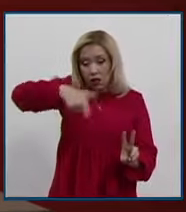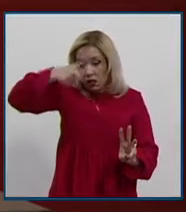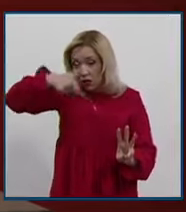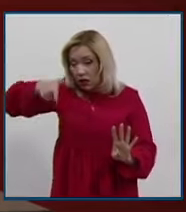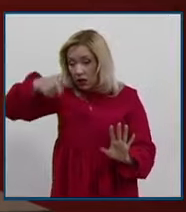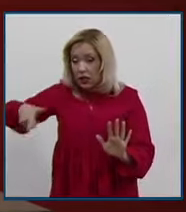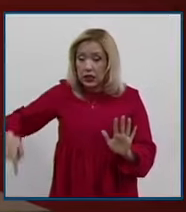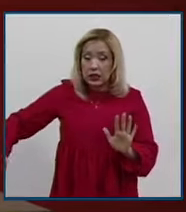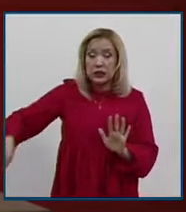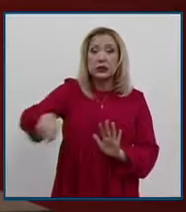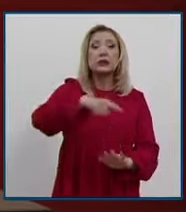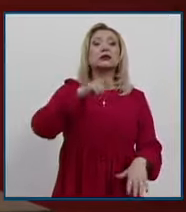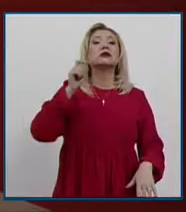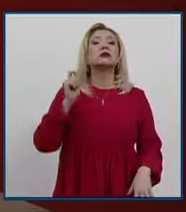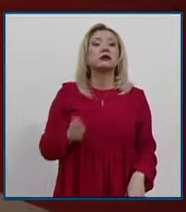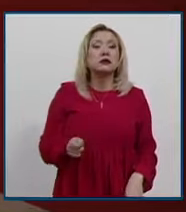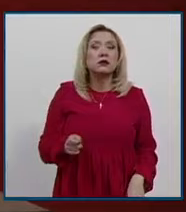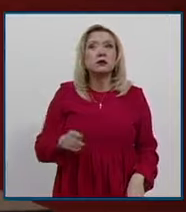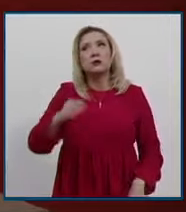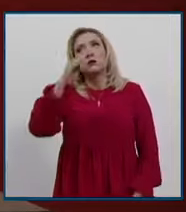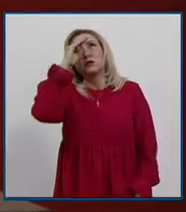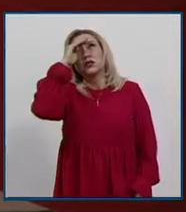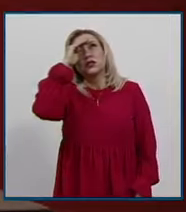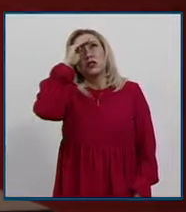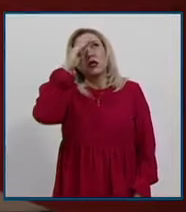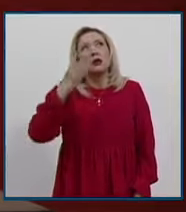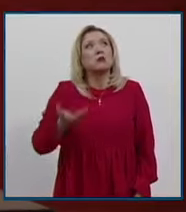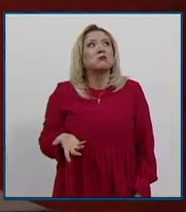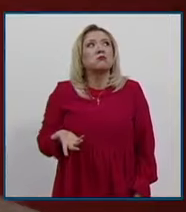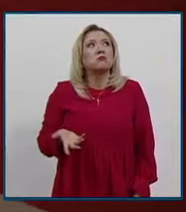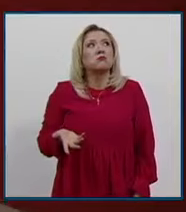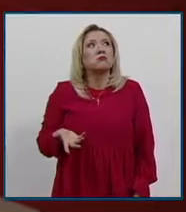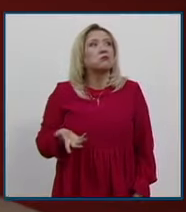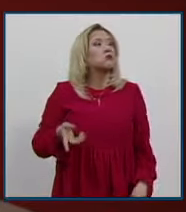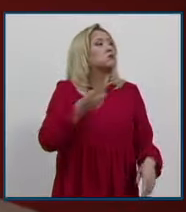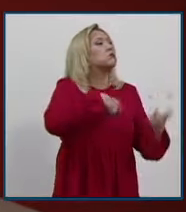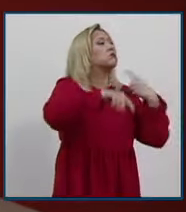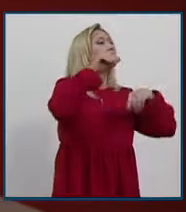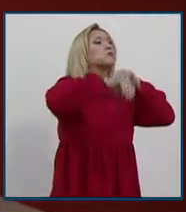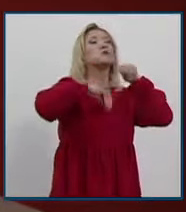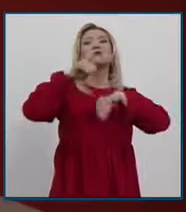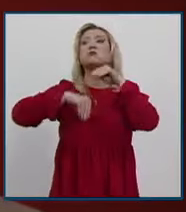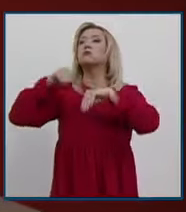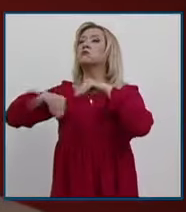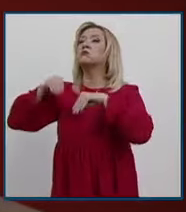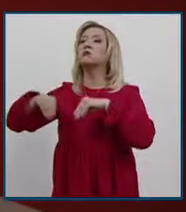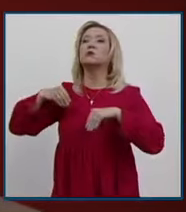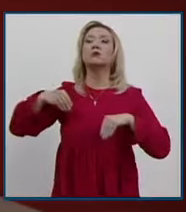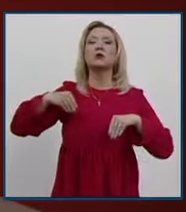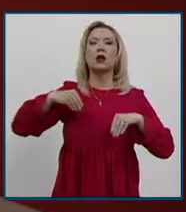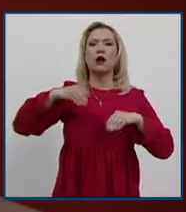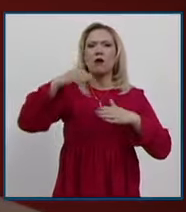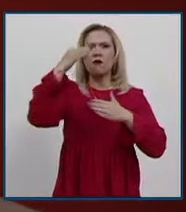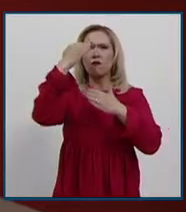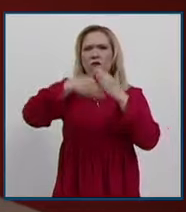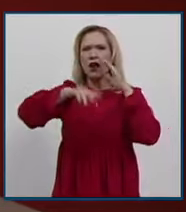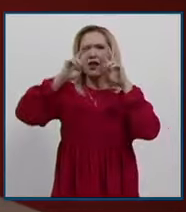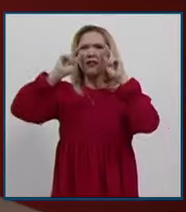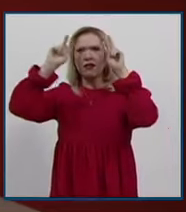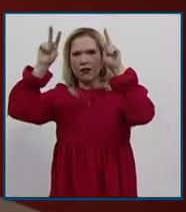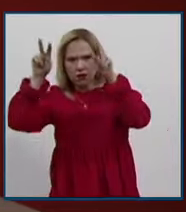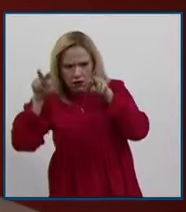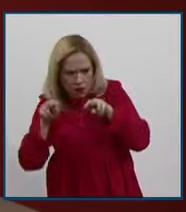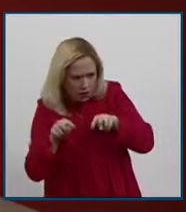de este país es que se ha pensado normalmente desde arriba desde las autoridades y como las propias autoridades entendemos que